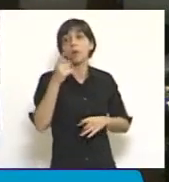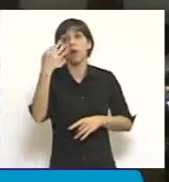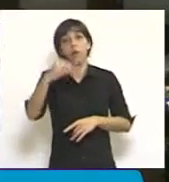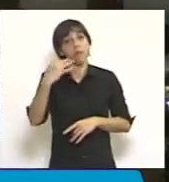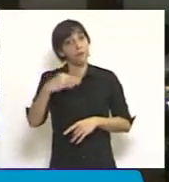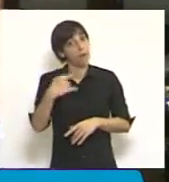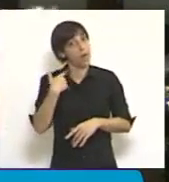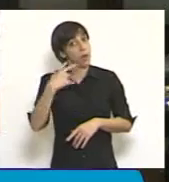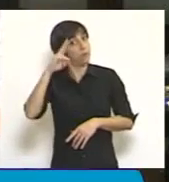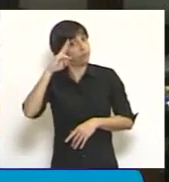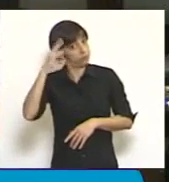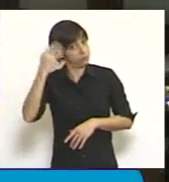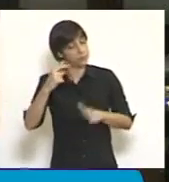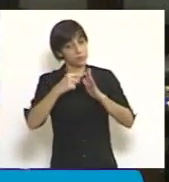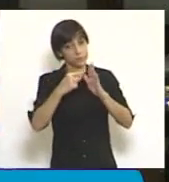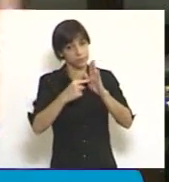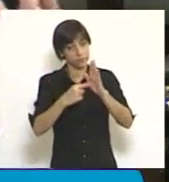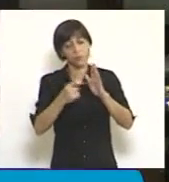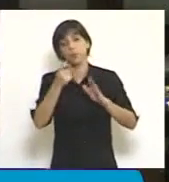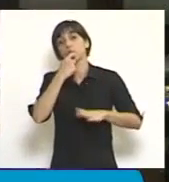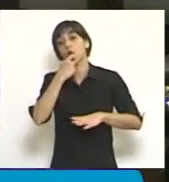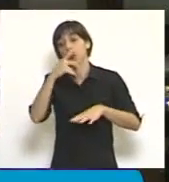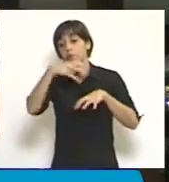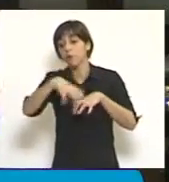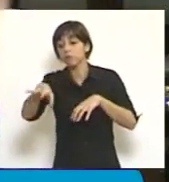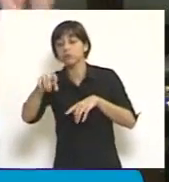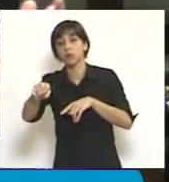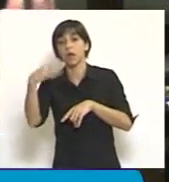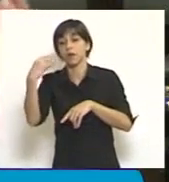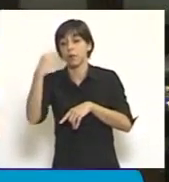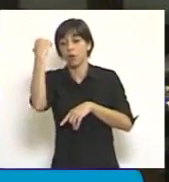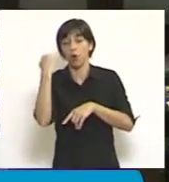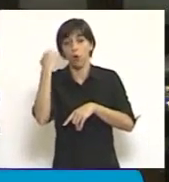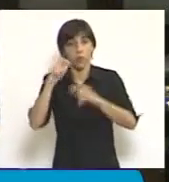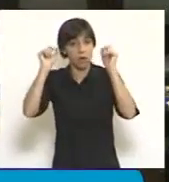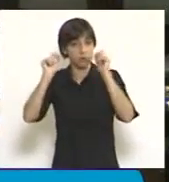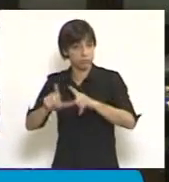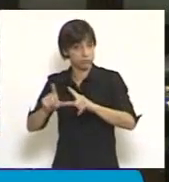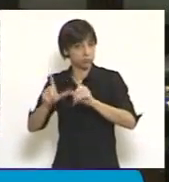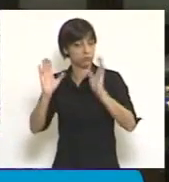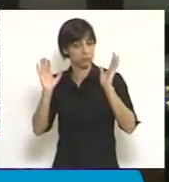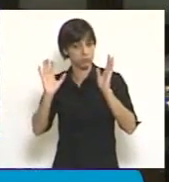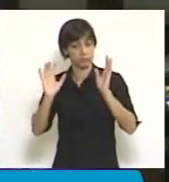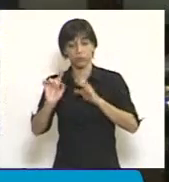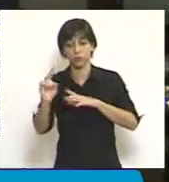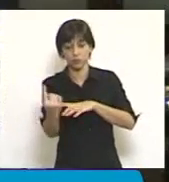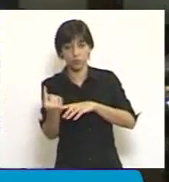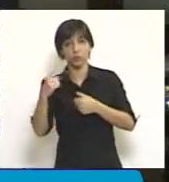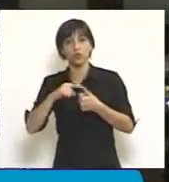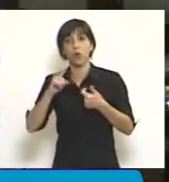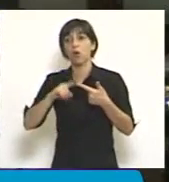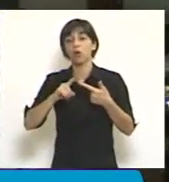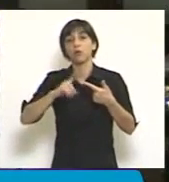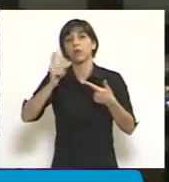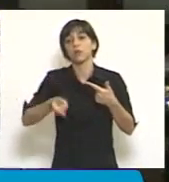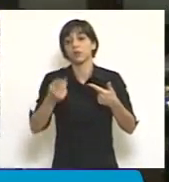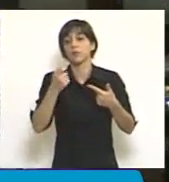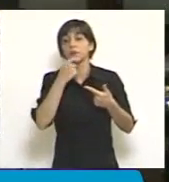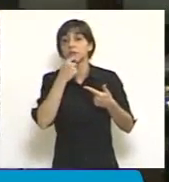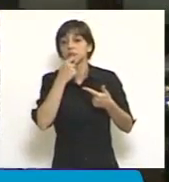pública, sea eficiente y se cumpla de acuerdo con las normas de la Constitución,